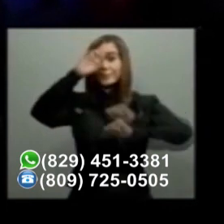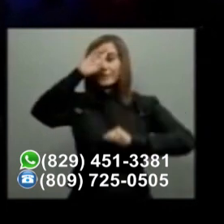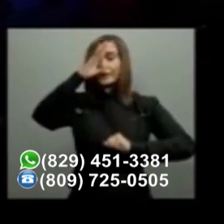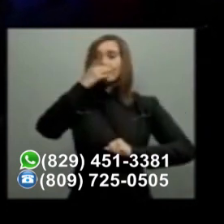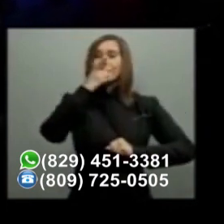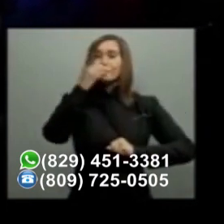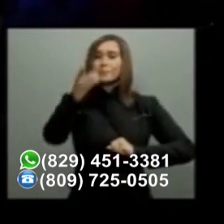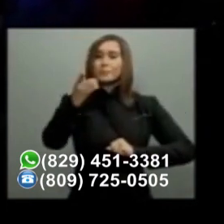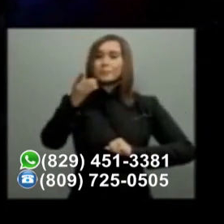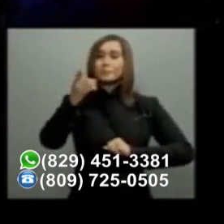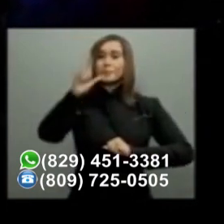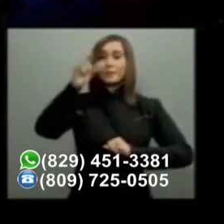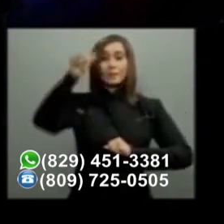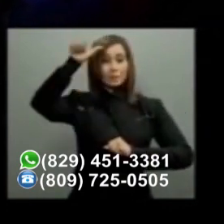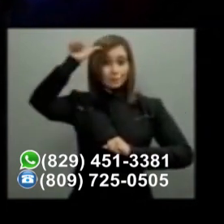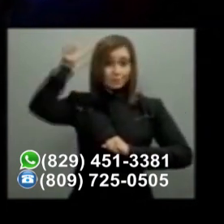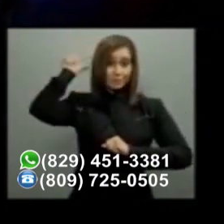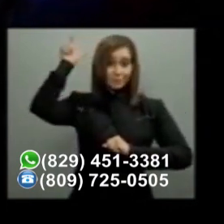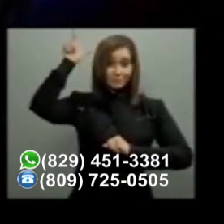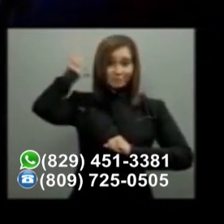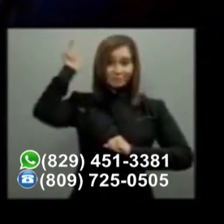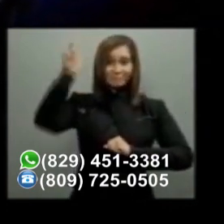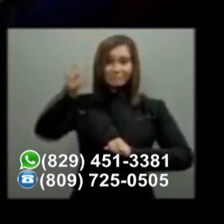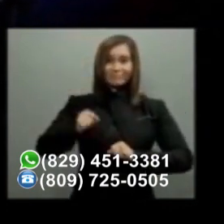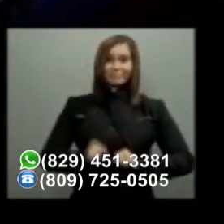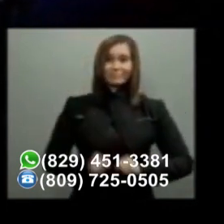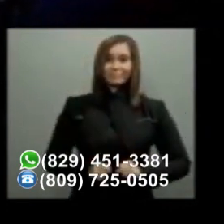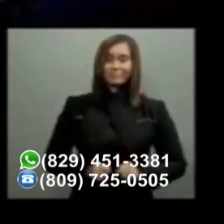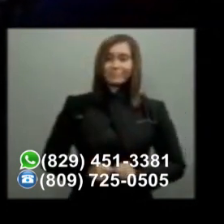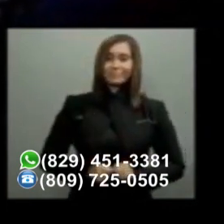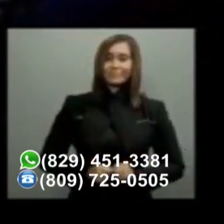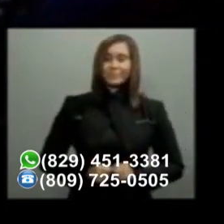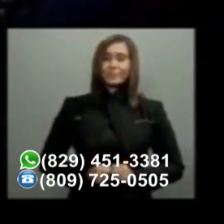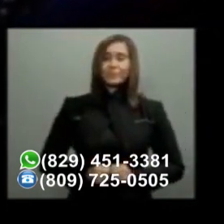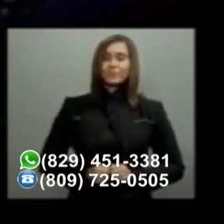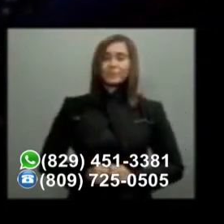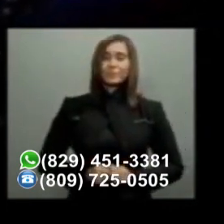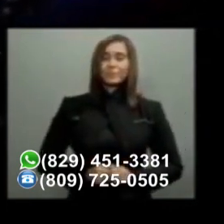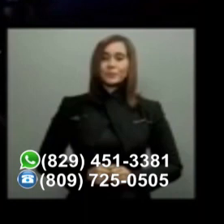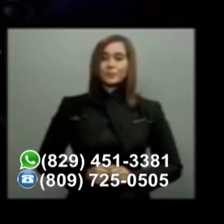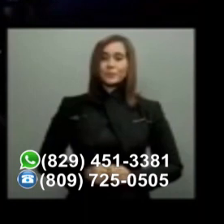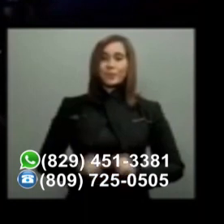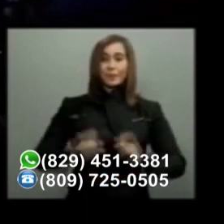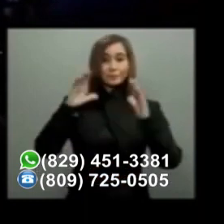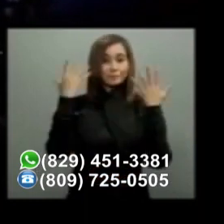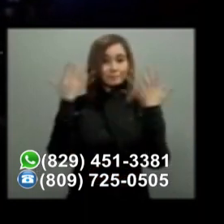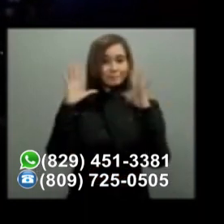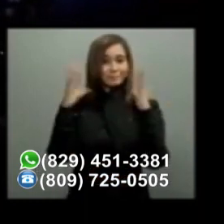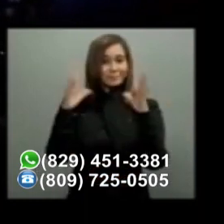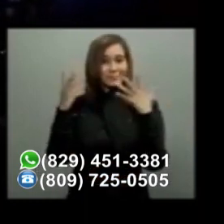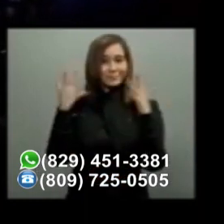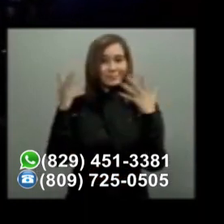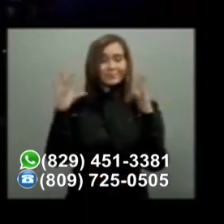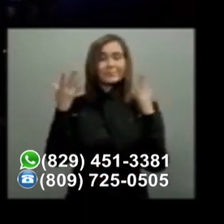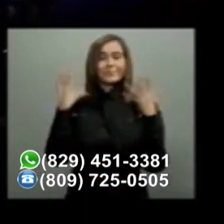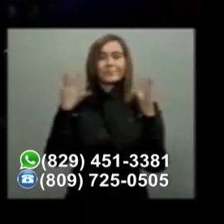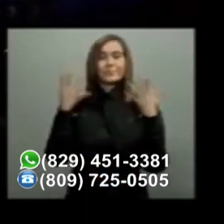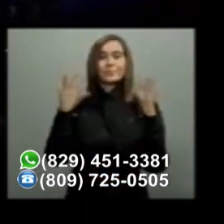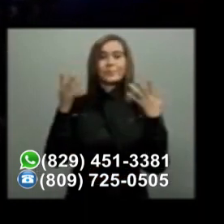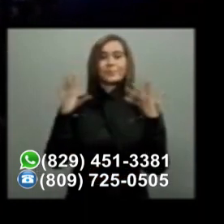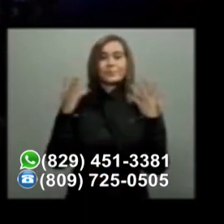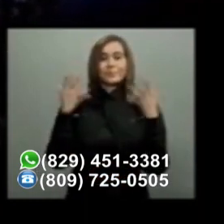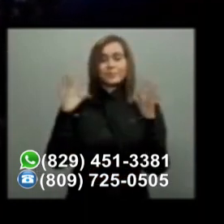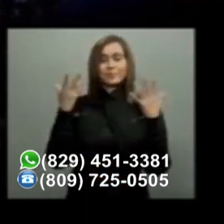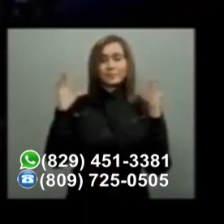suprimió la dirección general de comunicación de iu con la dirección de información análisis y programación estratégica